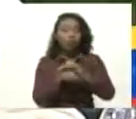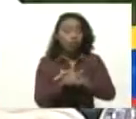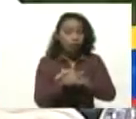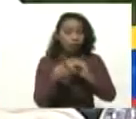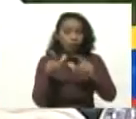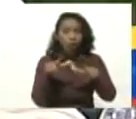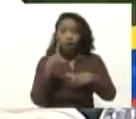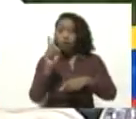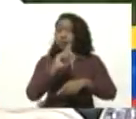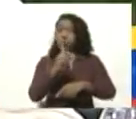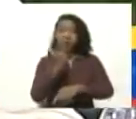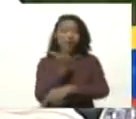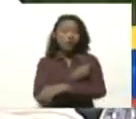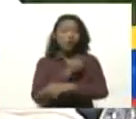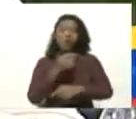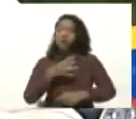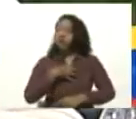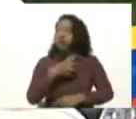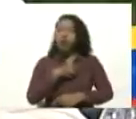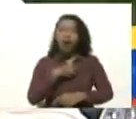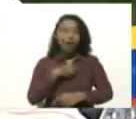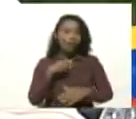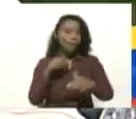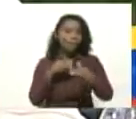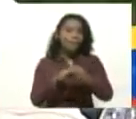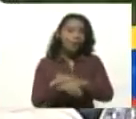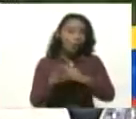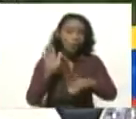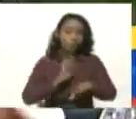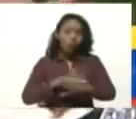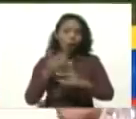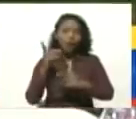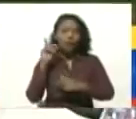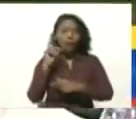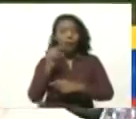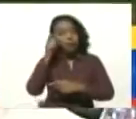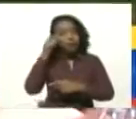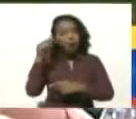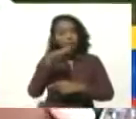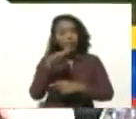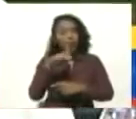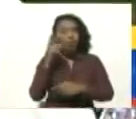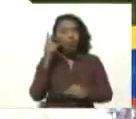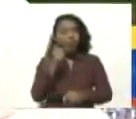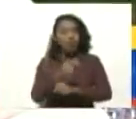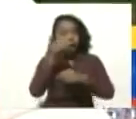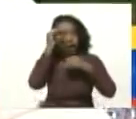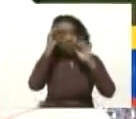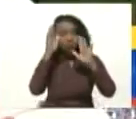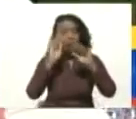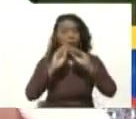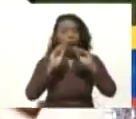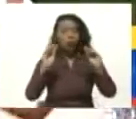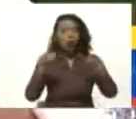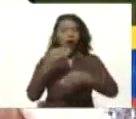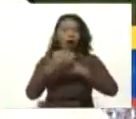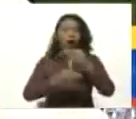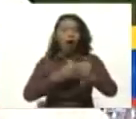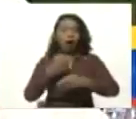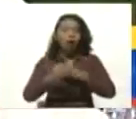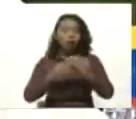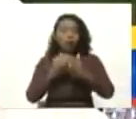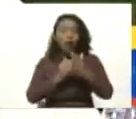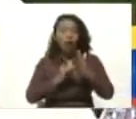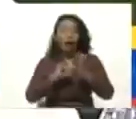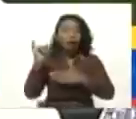no está vacunado, no puede ingresar, porque también la población debe atender el llamado que usted ha hecho con